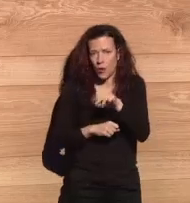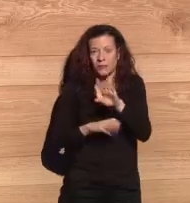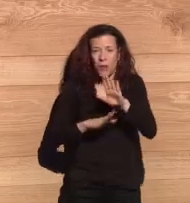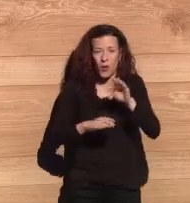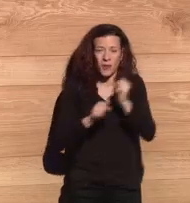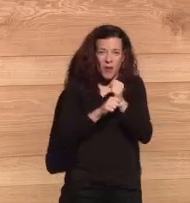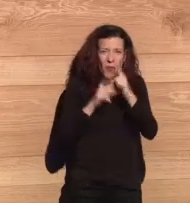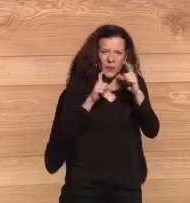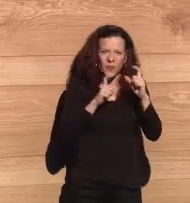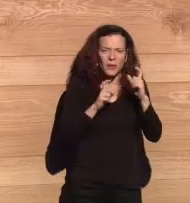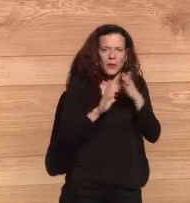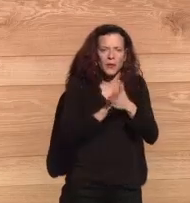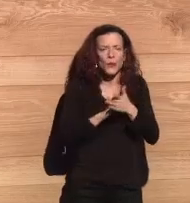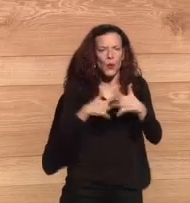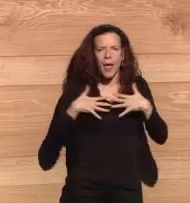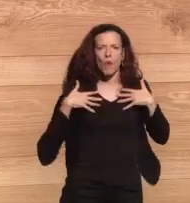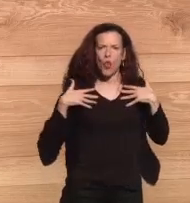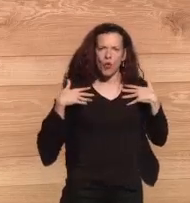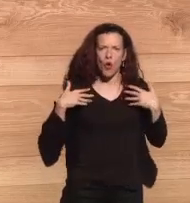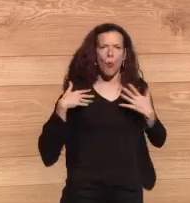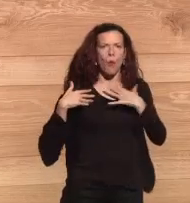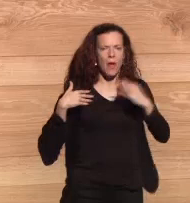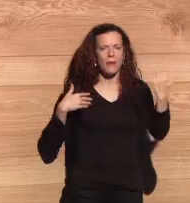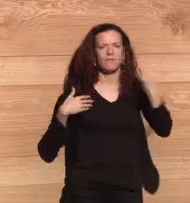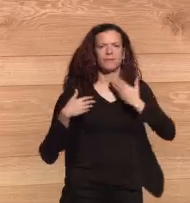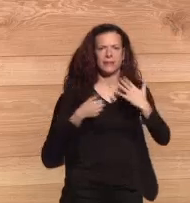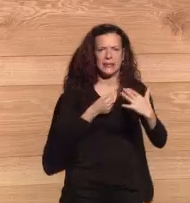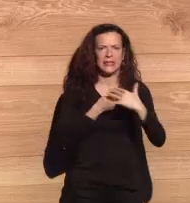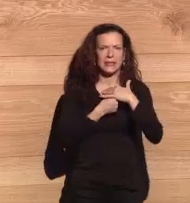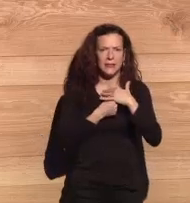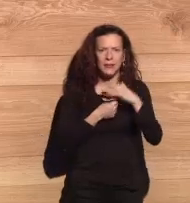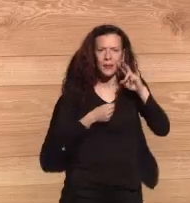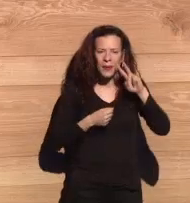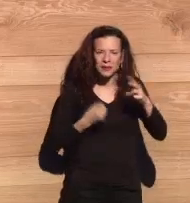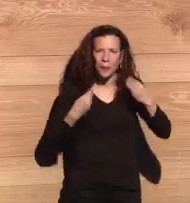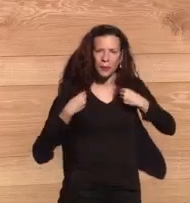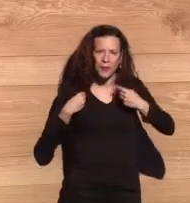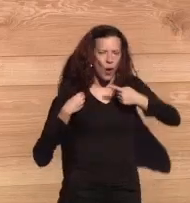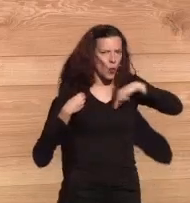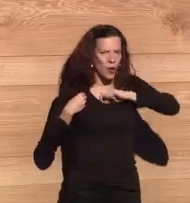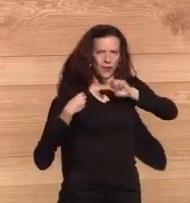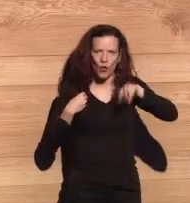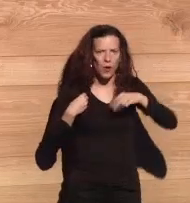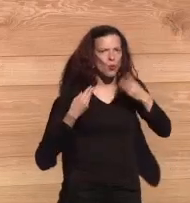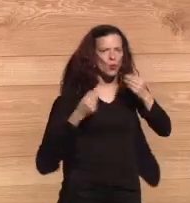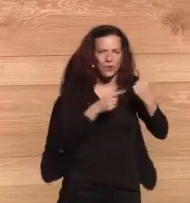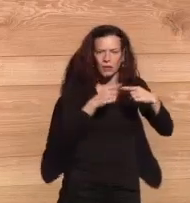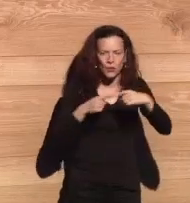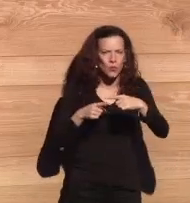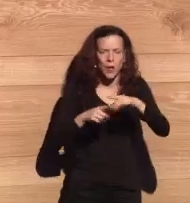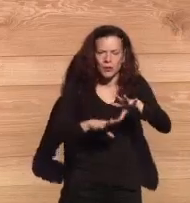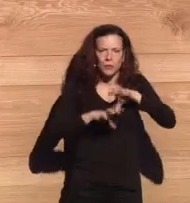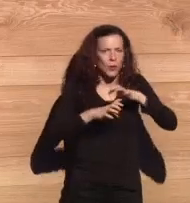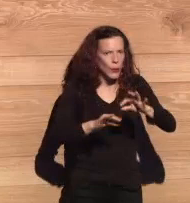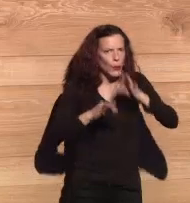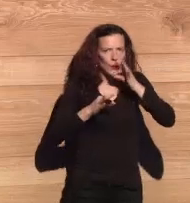trabajo que te expone mucho emocionalmente también, ¿no? Vives vidas que no son nuestras, absorbes muchas cosas